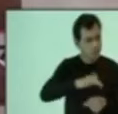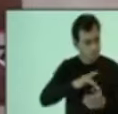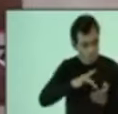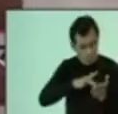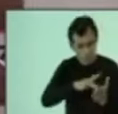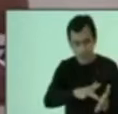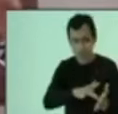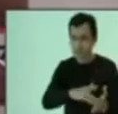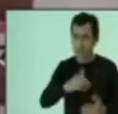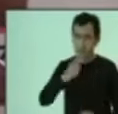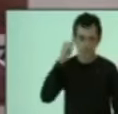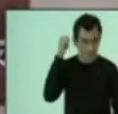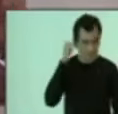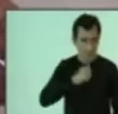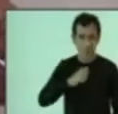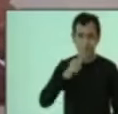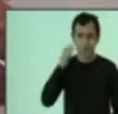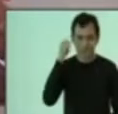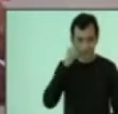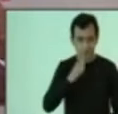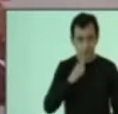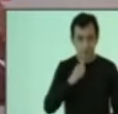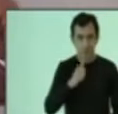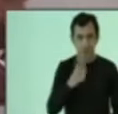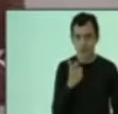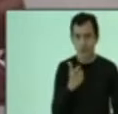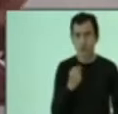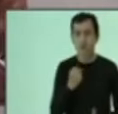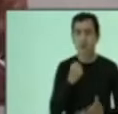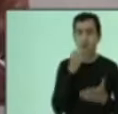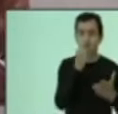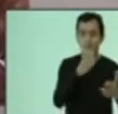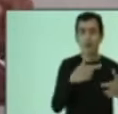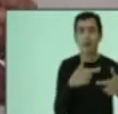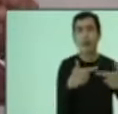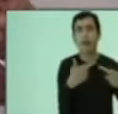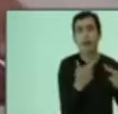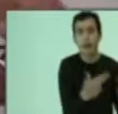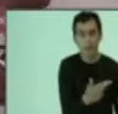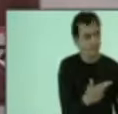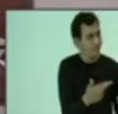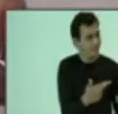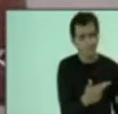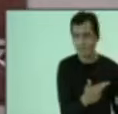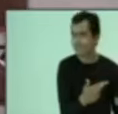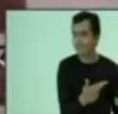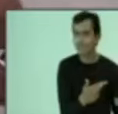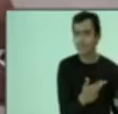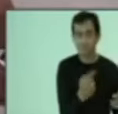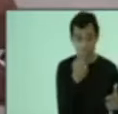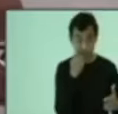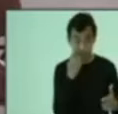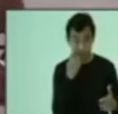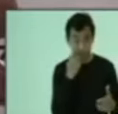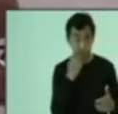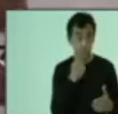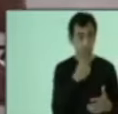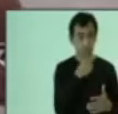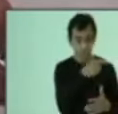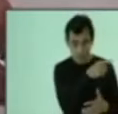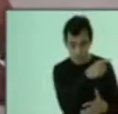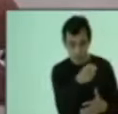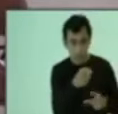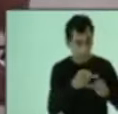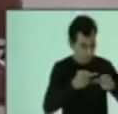un apoyo, pero no regalar el dinero, porque el dinero es del pueblo, sino darles los elementos para que ellos